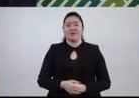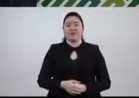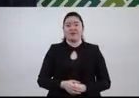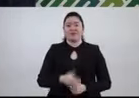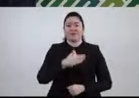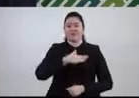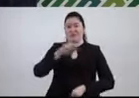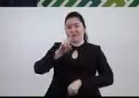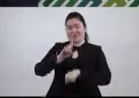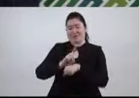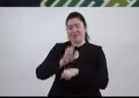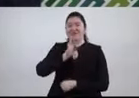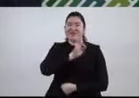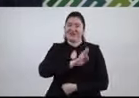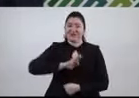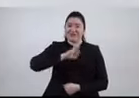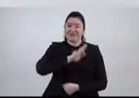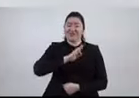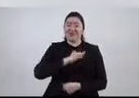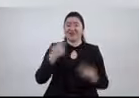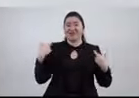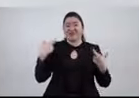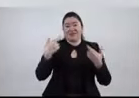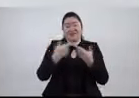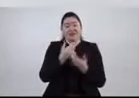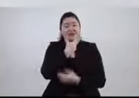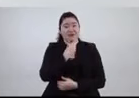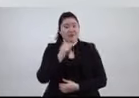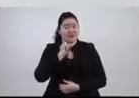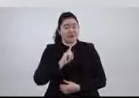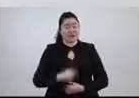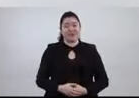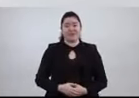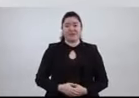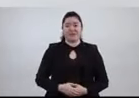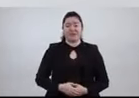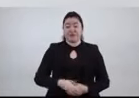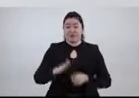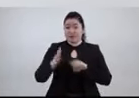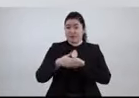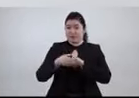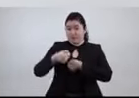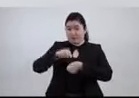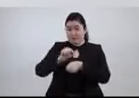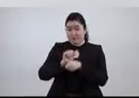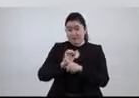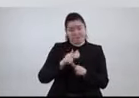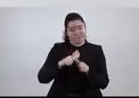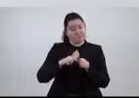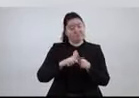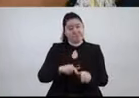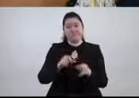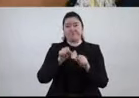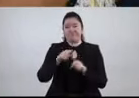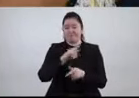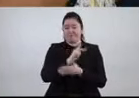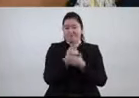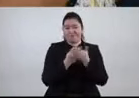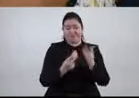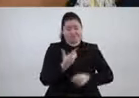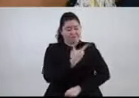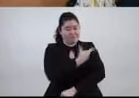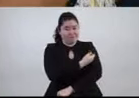Muy buenos días. Felicidades a los maestros y maestras. La próxima semana vamos a continuar con el Plan Nacional de Vacunación